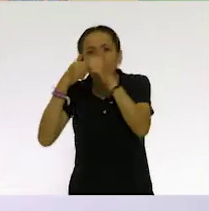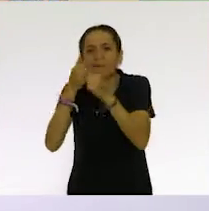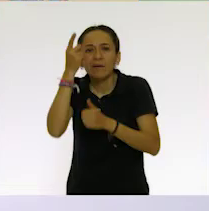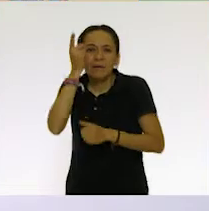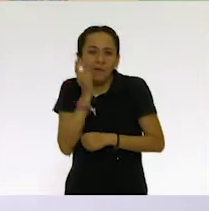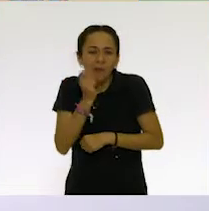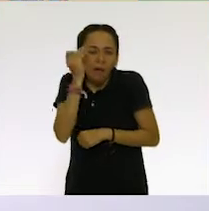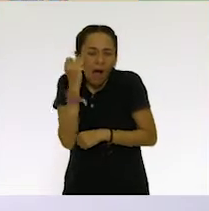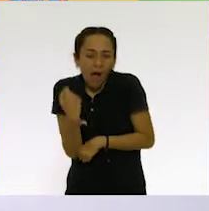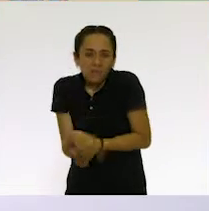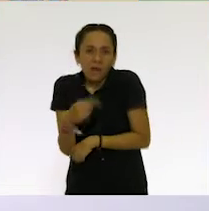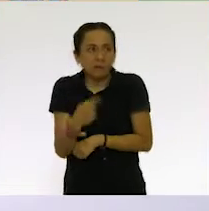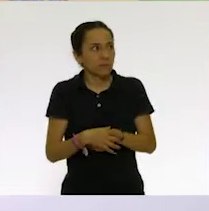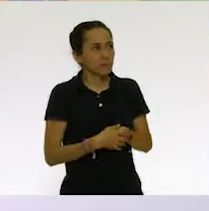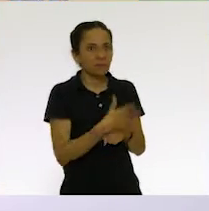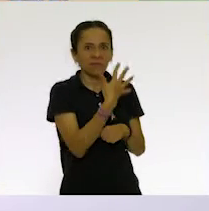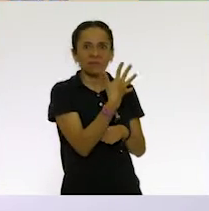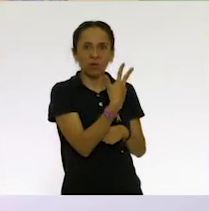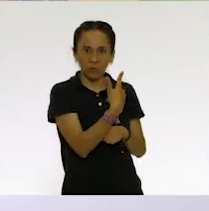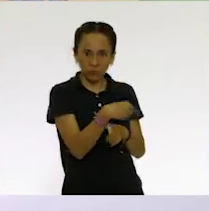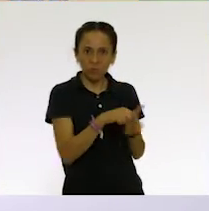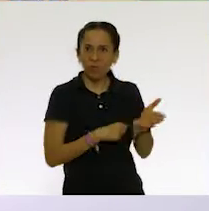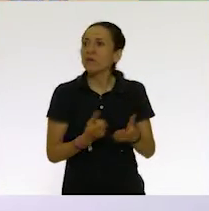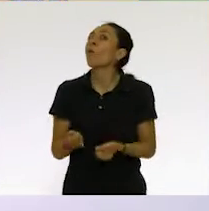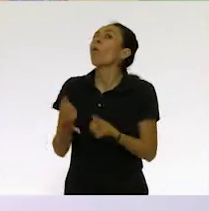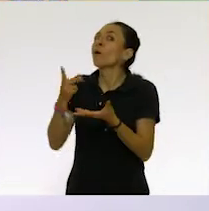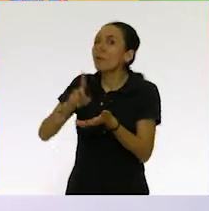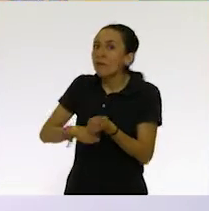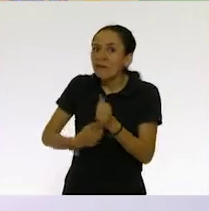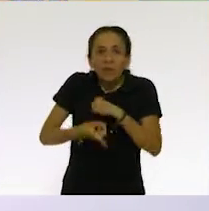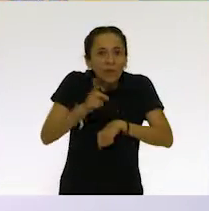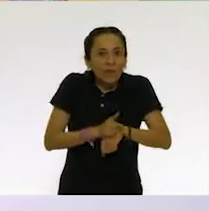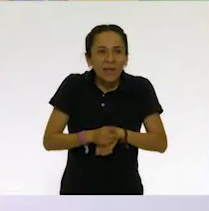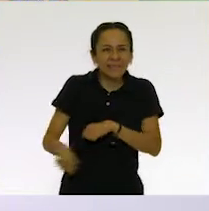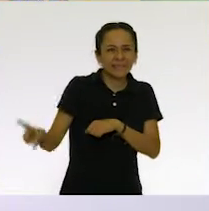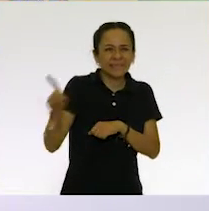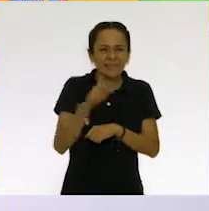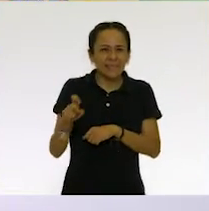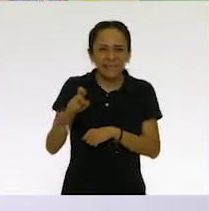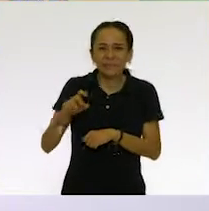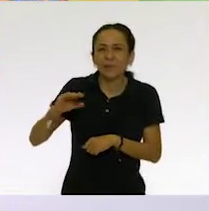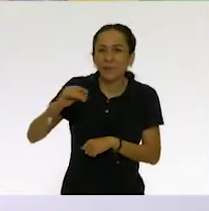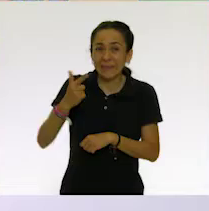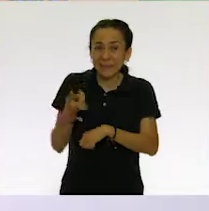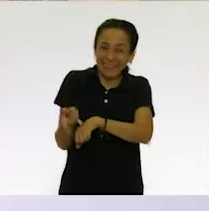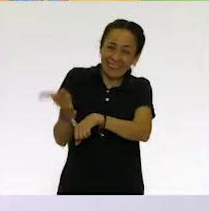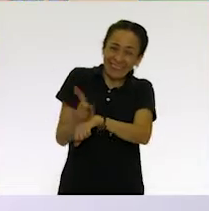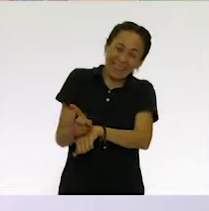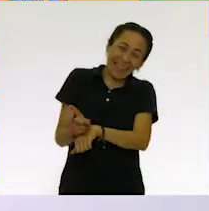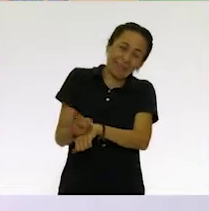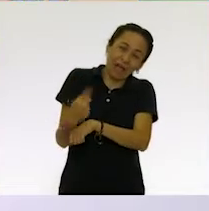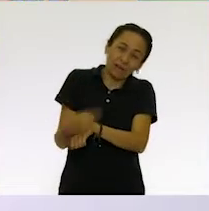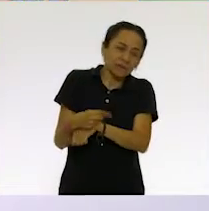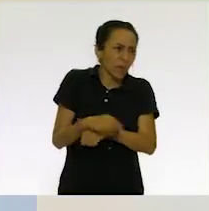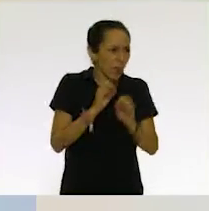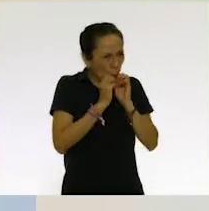días. Eran 197 días. ¡Wow! Vamos a registrar. La cueva es grande.